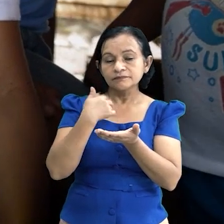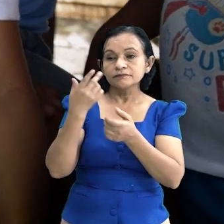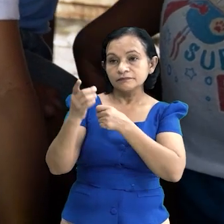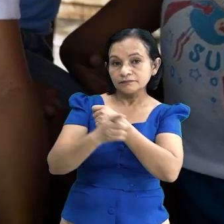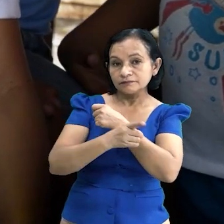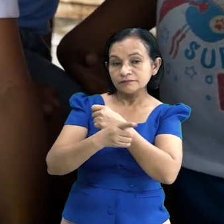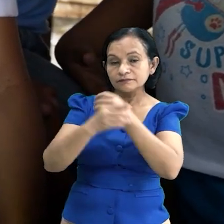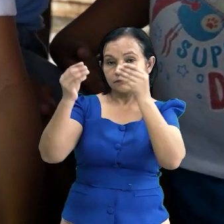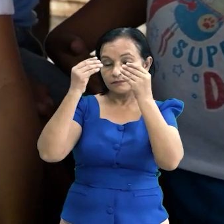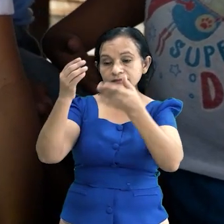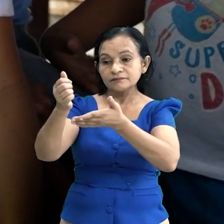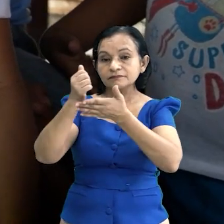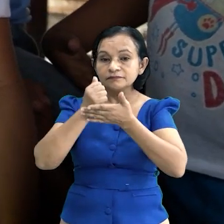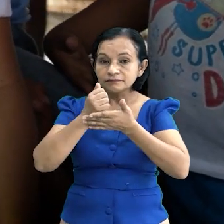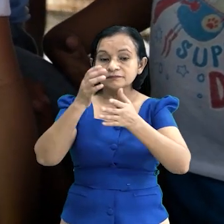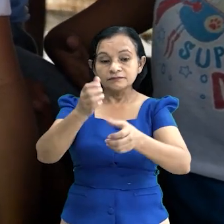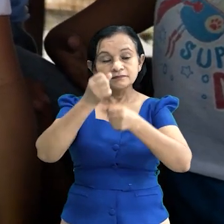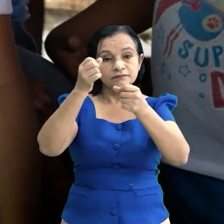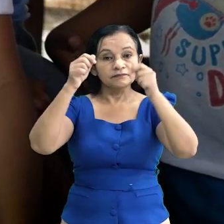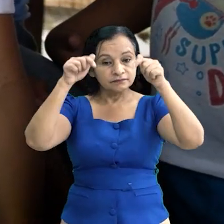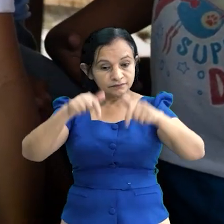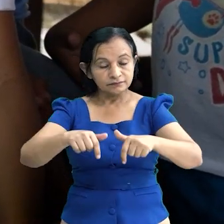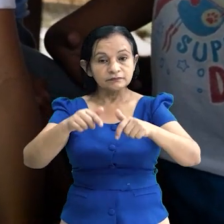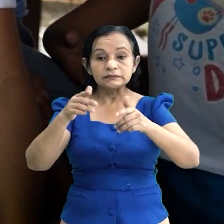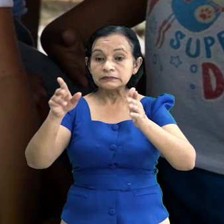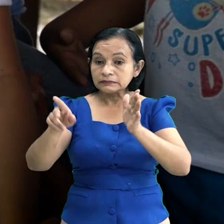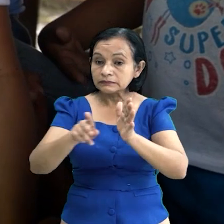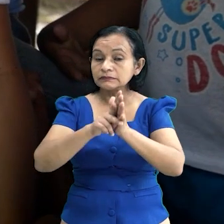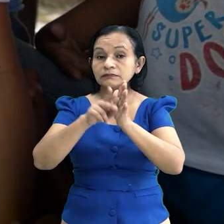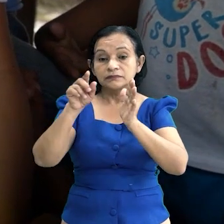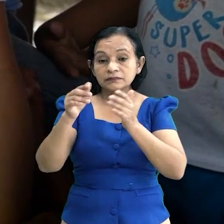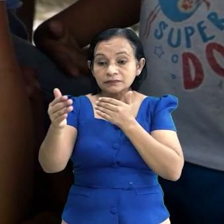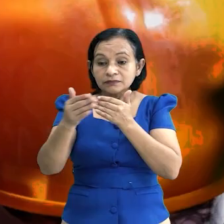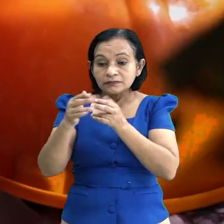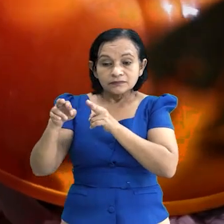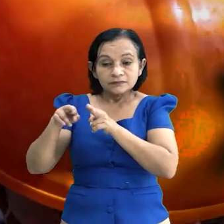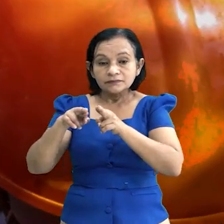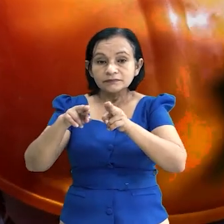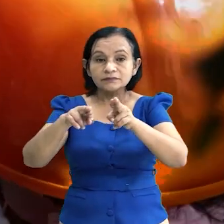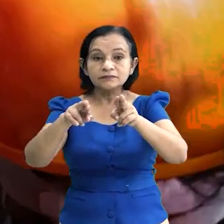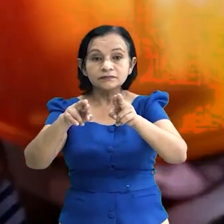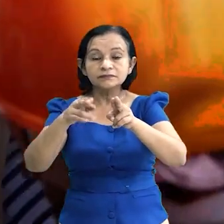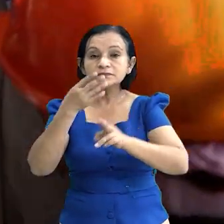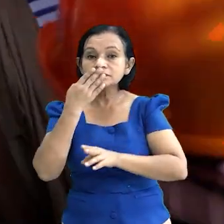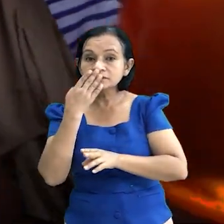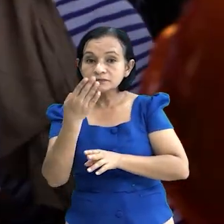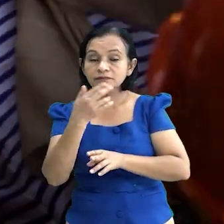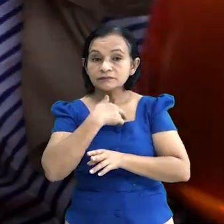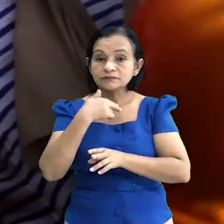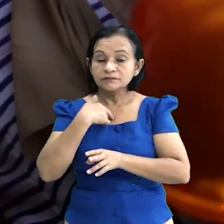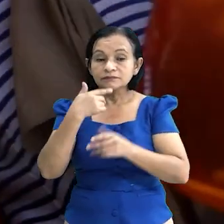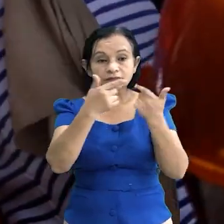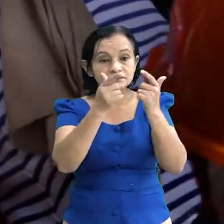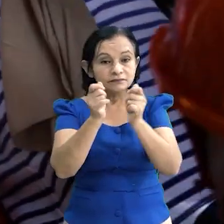comandante para que los auxilie, porque aquí corremos riesgo, aquí a la orilla del río, y esto está muy buena, esta